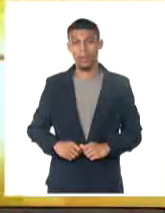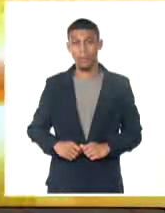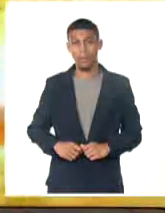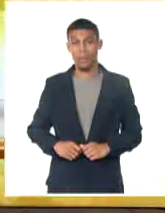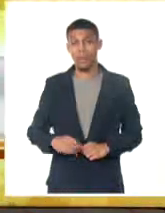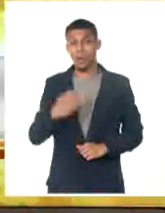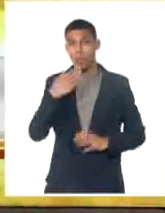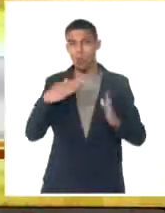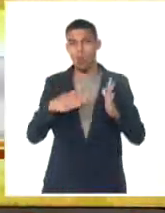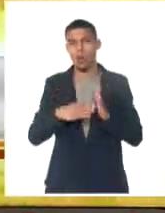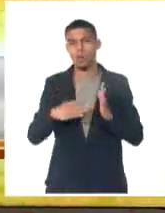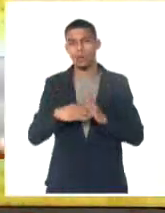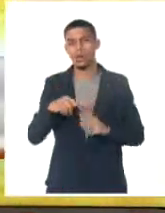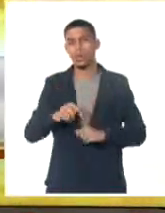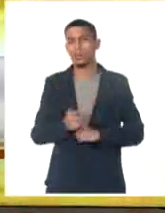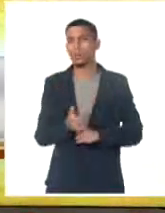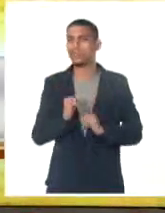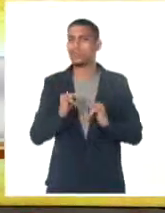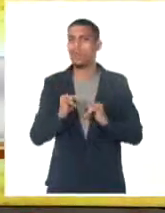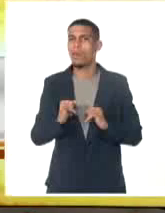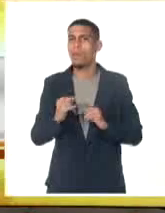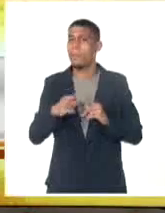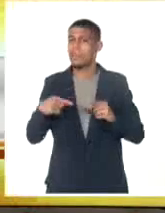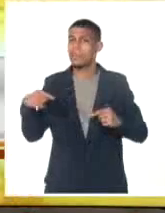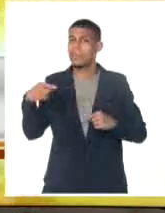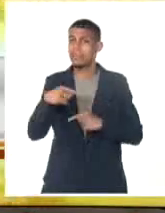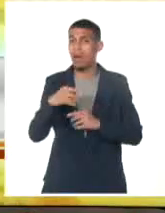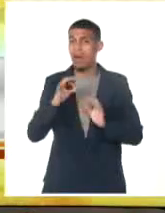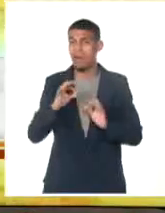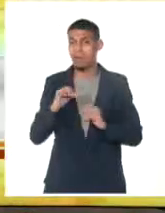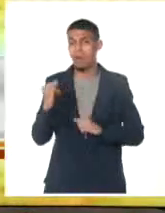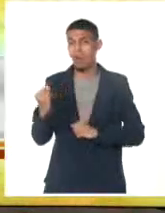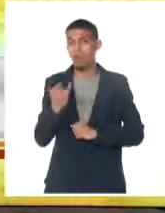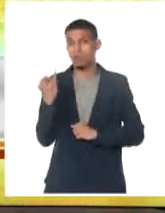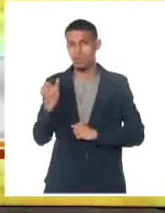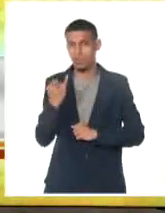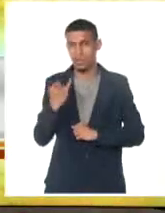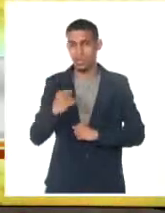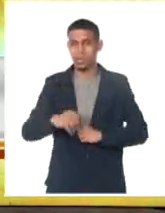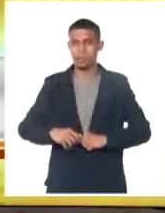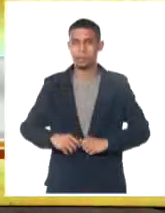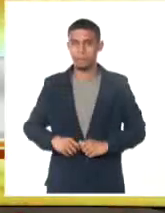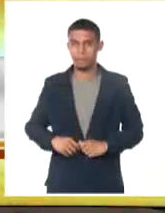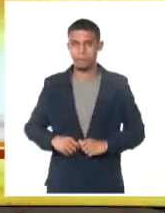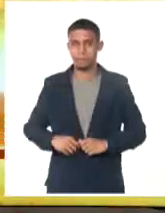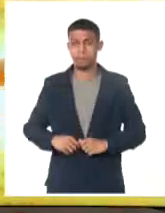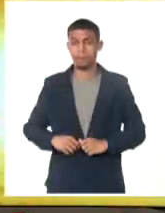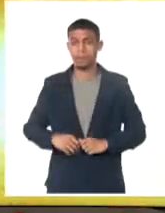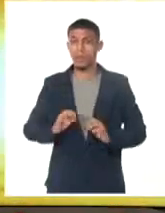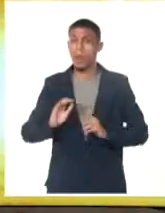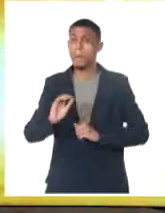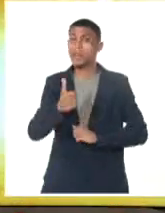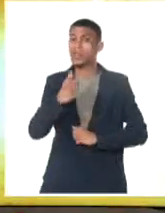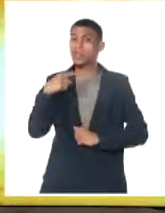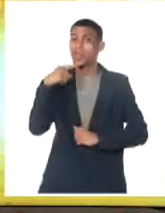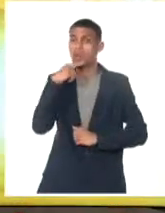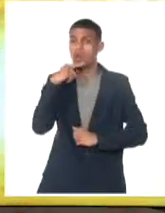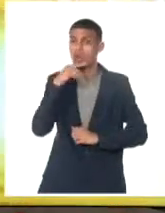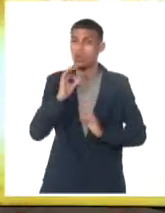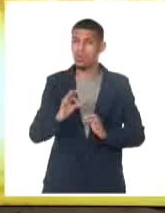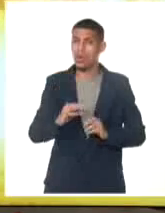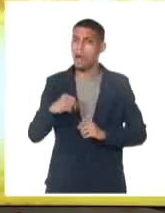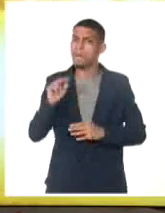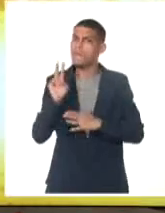Buenas tardes. Les propongo un acercamiento a los principales temas que marcan la agenda noticiosa de esta jornada. El presidente de Rusia, Vladimir